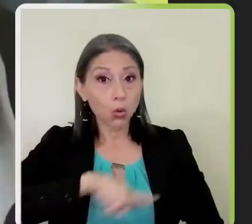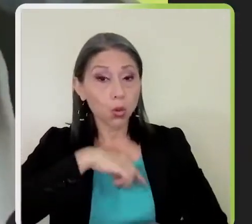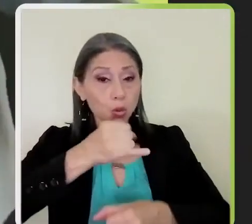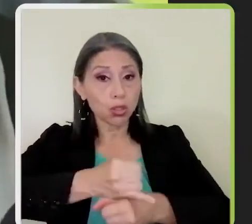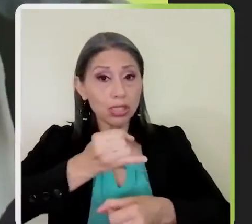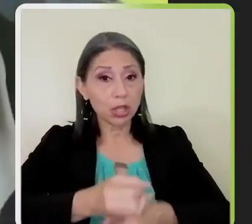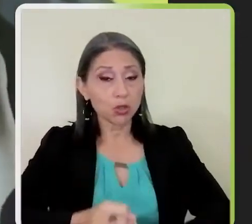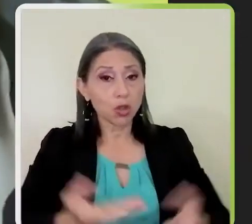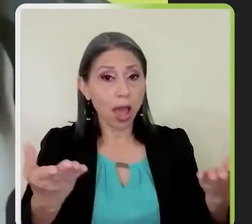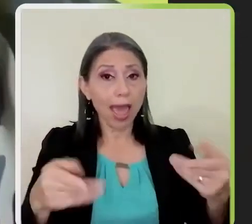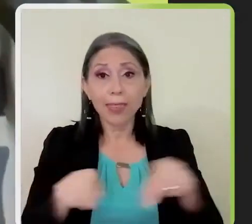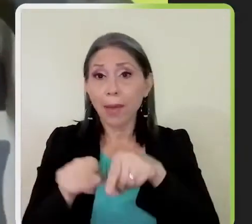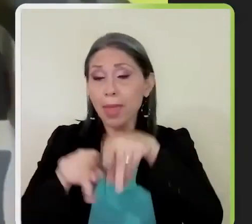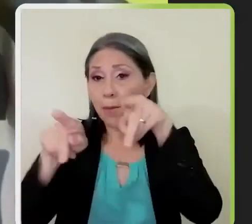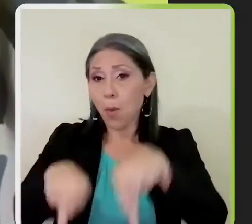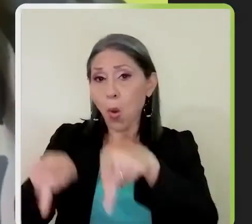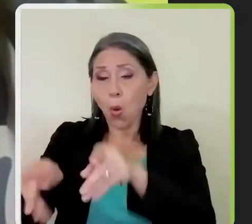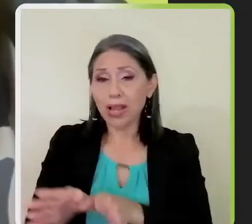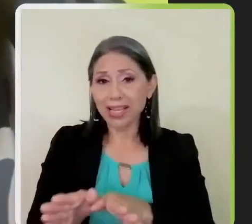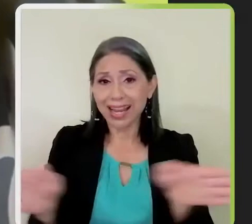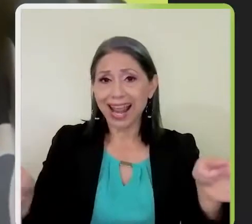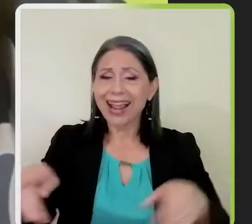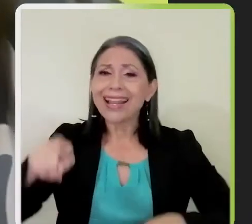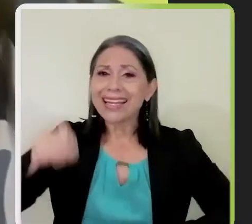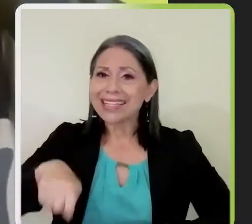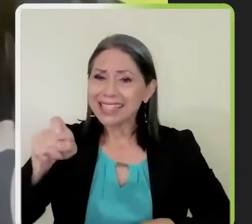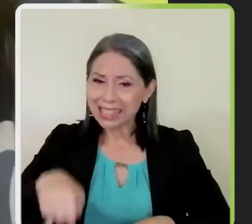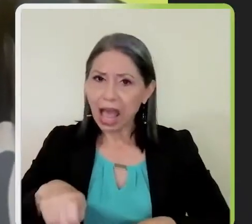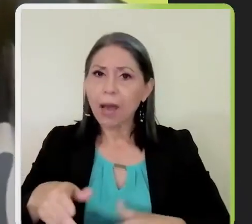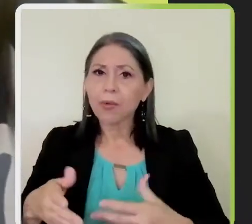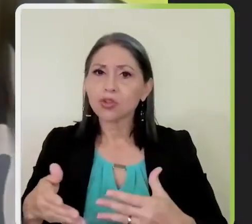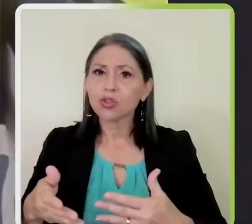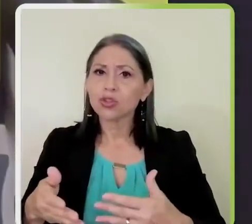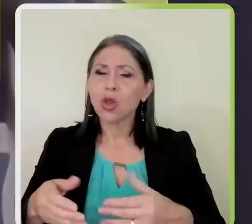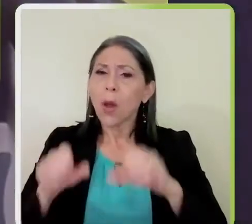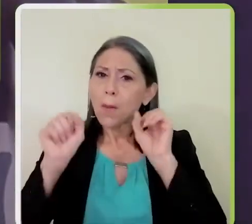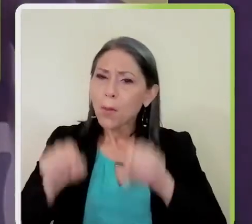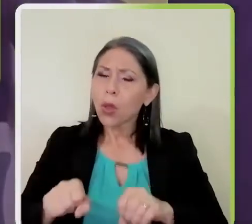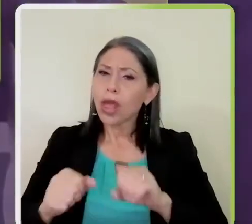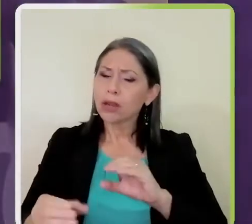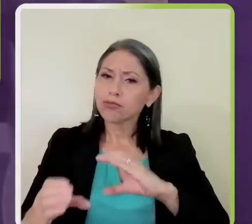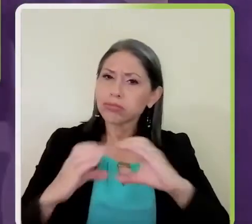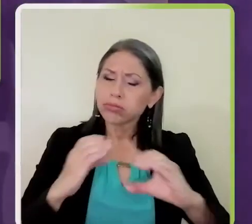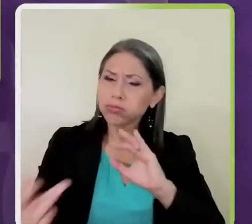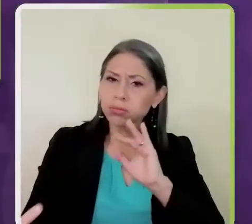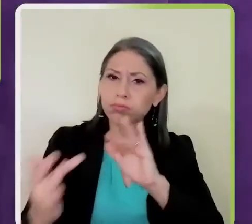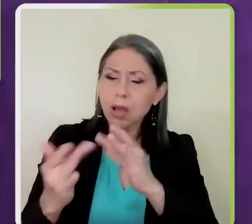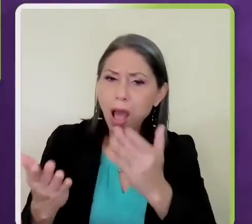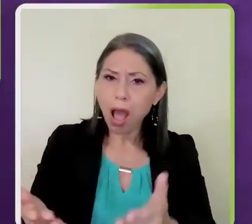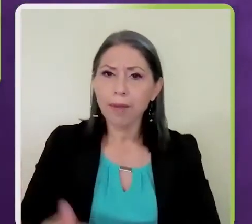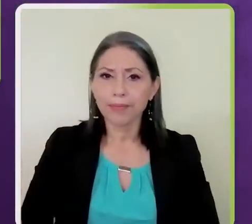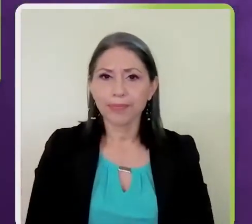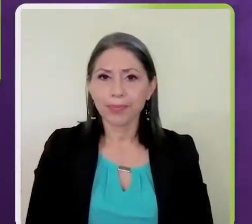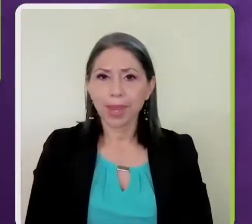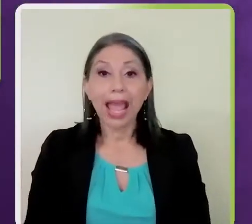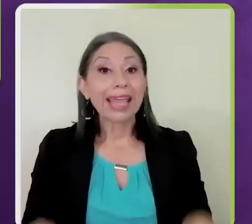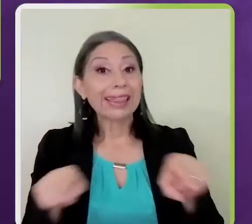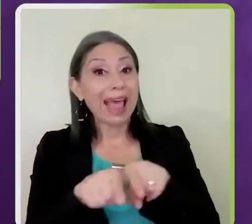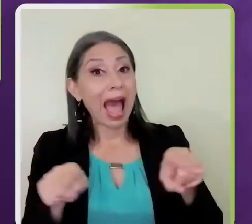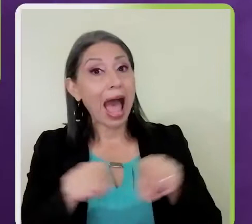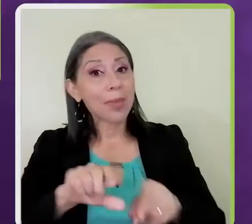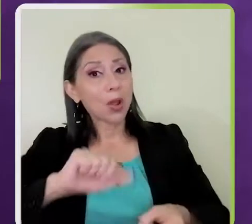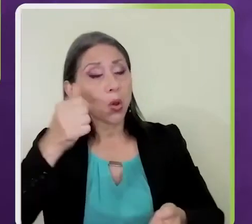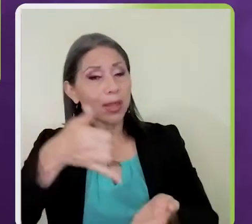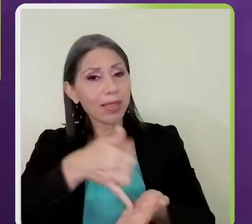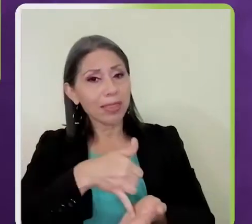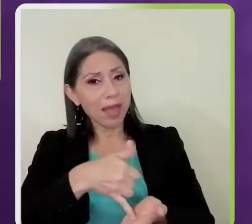y como sociedad civil poderles llegar. Ahí también encontramos otra gran debilidad, y